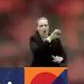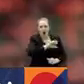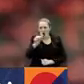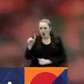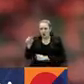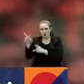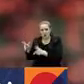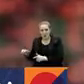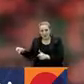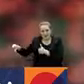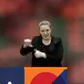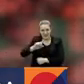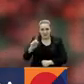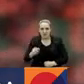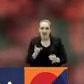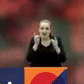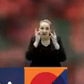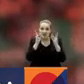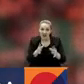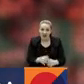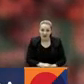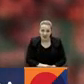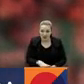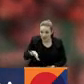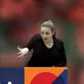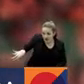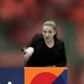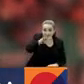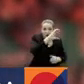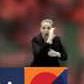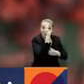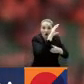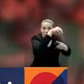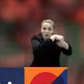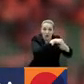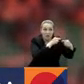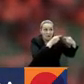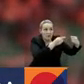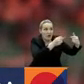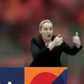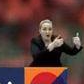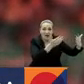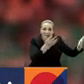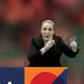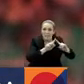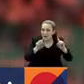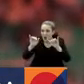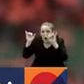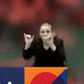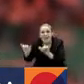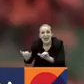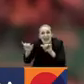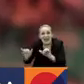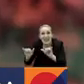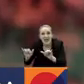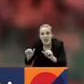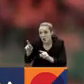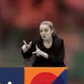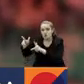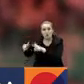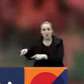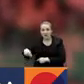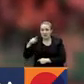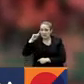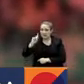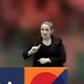suplente. Grave lo de Aldair, nos quedamos sin arquero. Aunque sea muy criticado por algunos, el arquero suplente está lejos. Nacional no